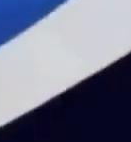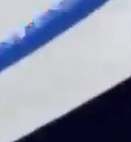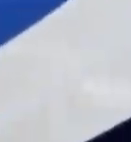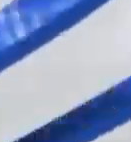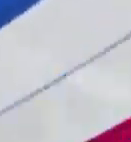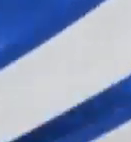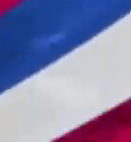¡Gracias!